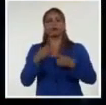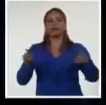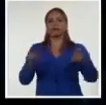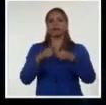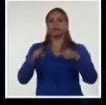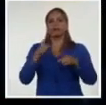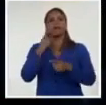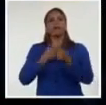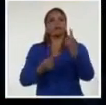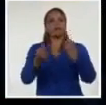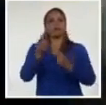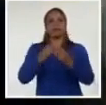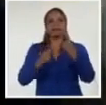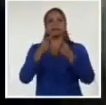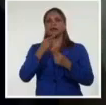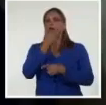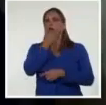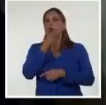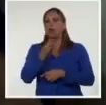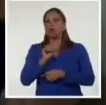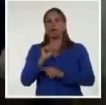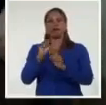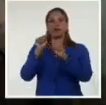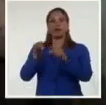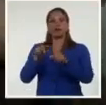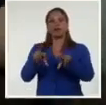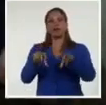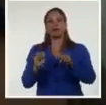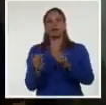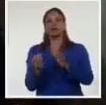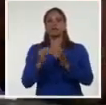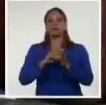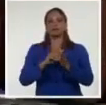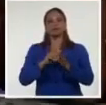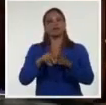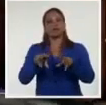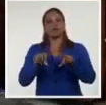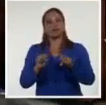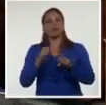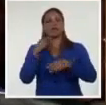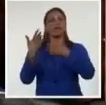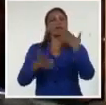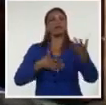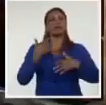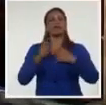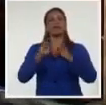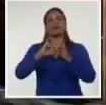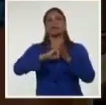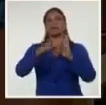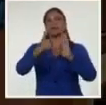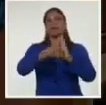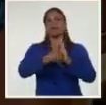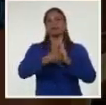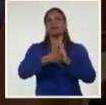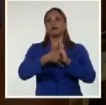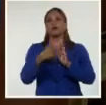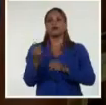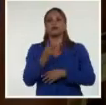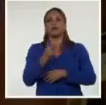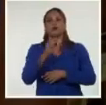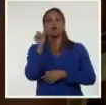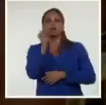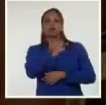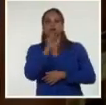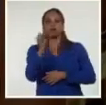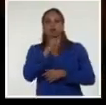quehacer de los jóvenes artistas que tendrán cabida en la nueva instalación. Allí disfrutó del proyecto de Nelson Valdés y Marcos David Fernández